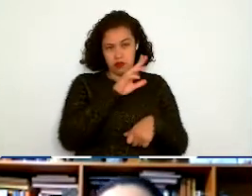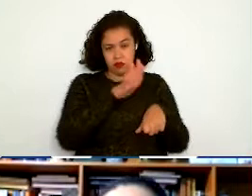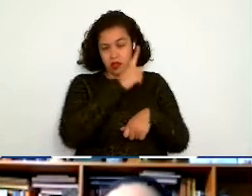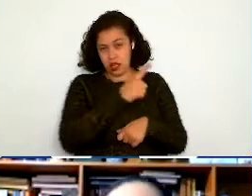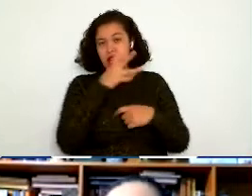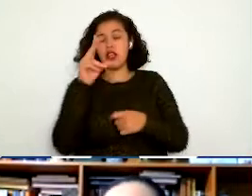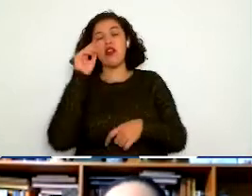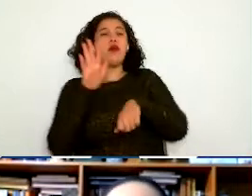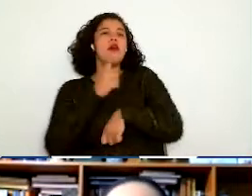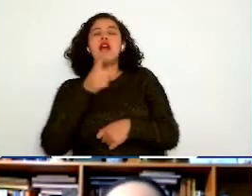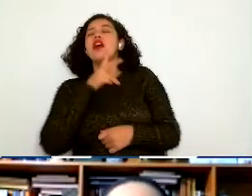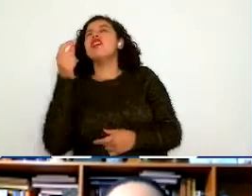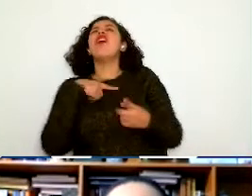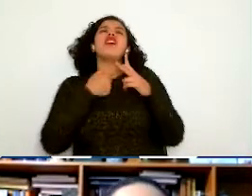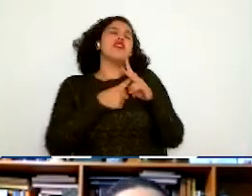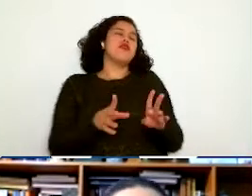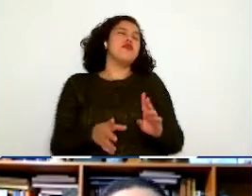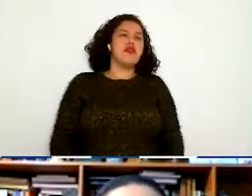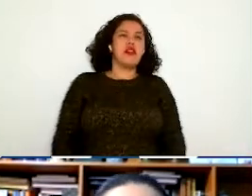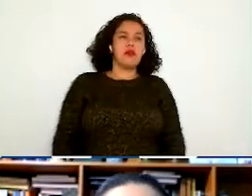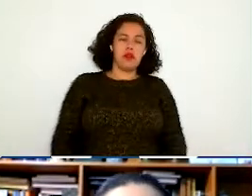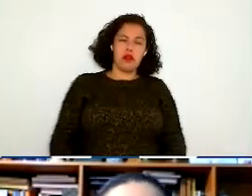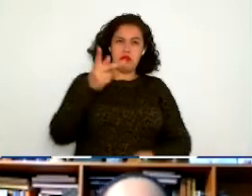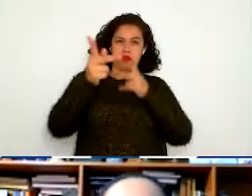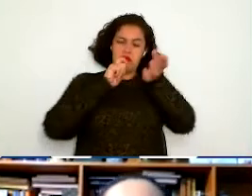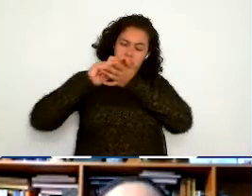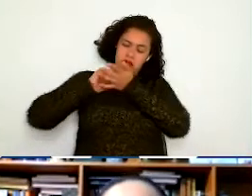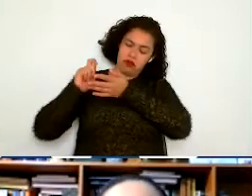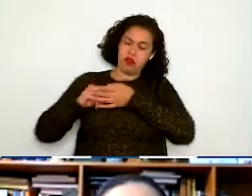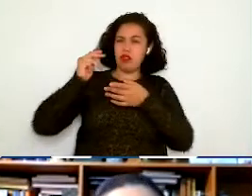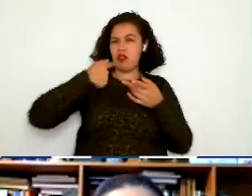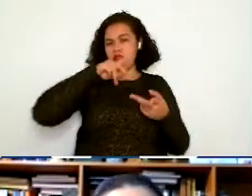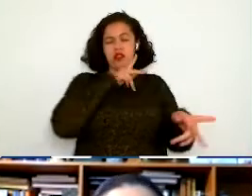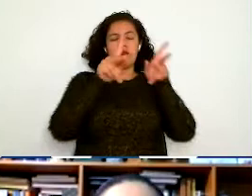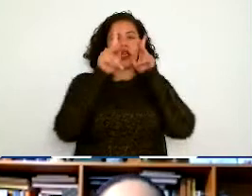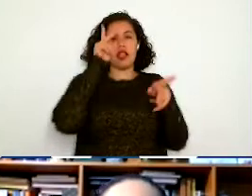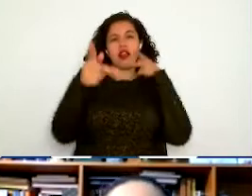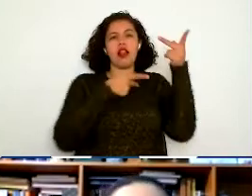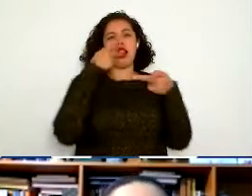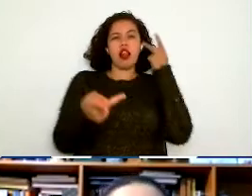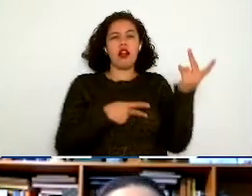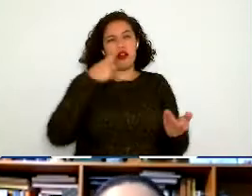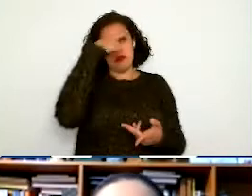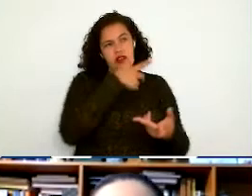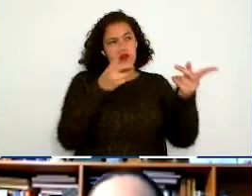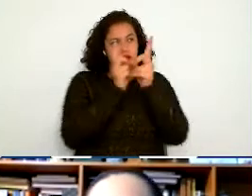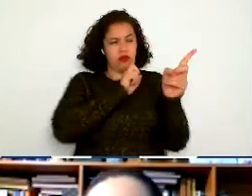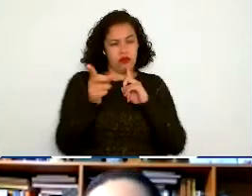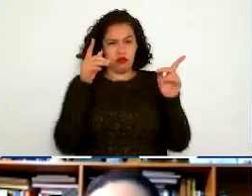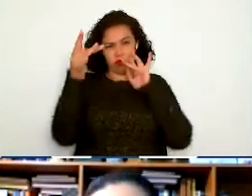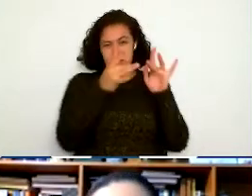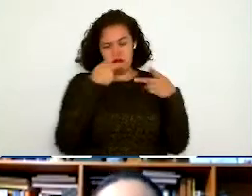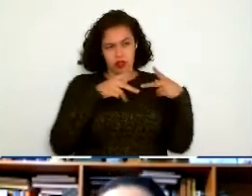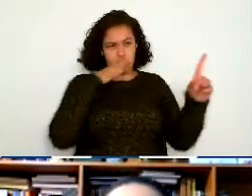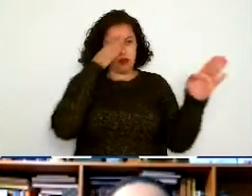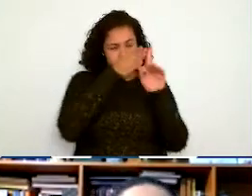no a partir solamente del llenado de un cuestionario, sino de la conversación, sino de la interacción directa con las